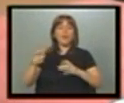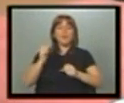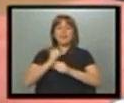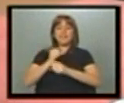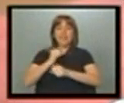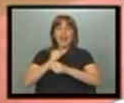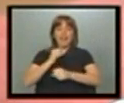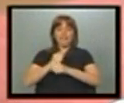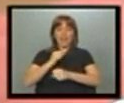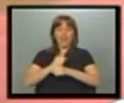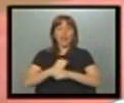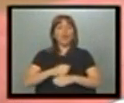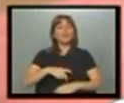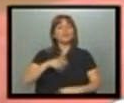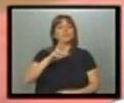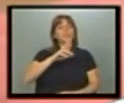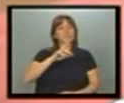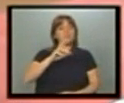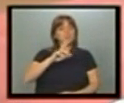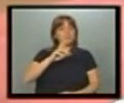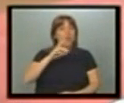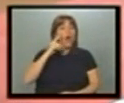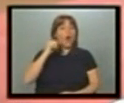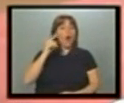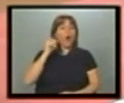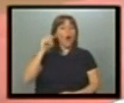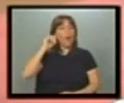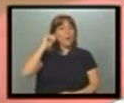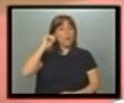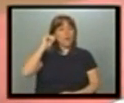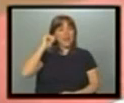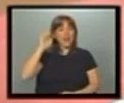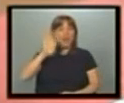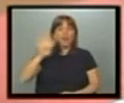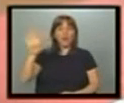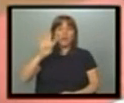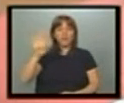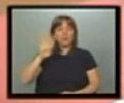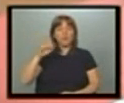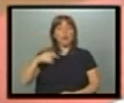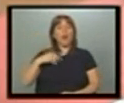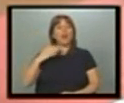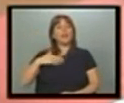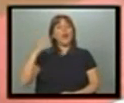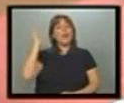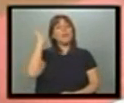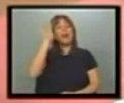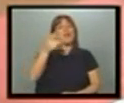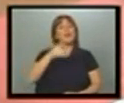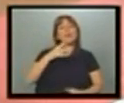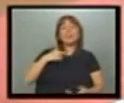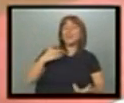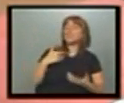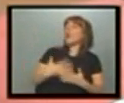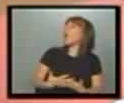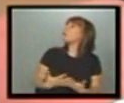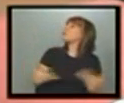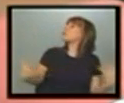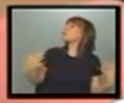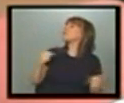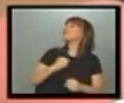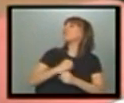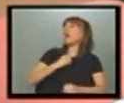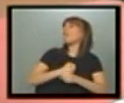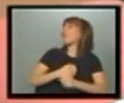44 años tiene este hombre que demandó a su jefe porque se aburría en Francia. ¿En serio? No, sí, me estás cargando. Dice,